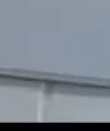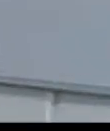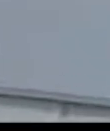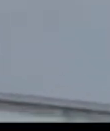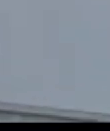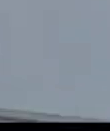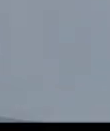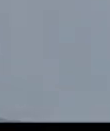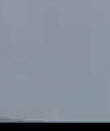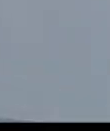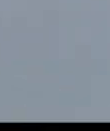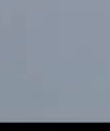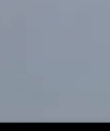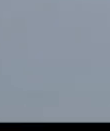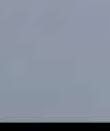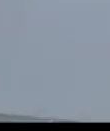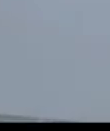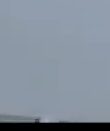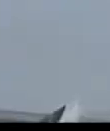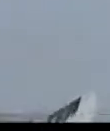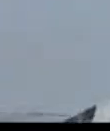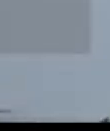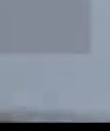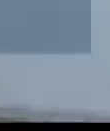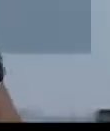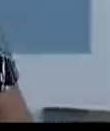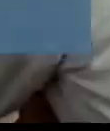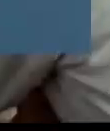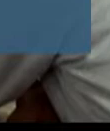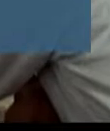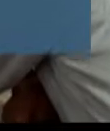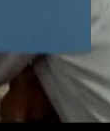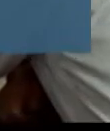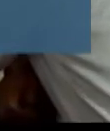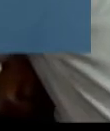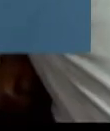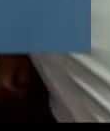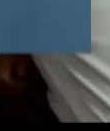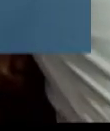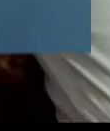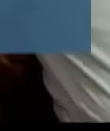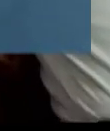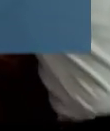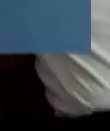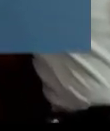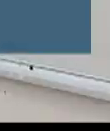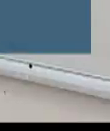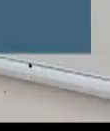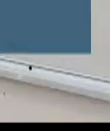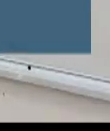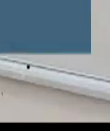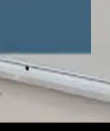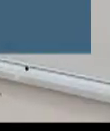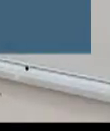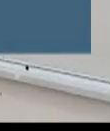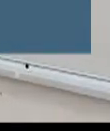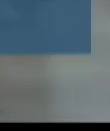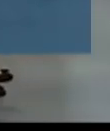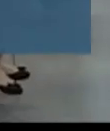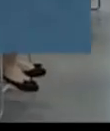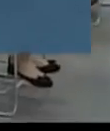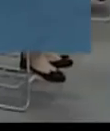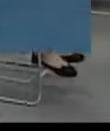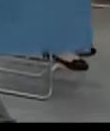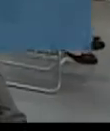otras facultades e institutos de la UNAM, así como de asociados de otras instituciones de educación superior, quienes participan